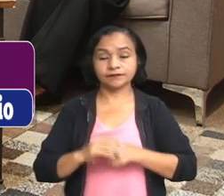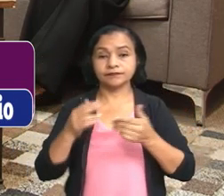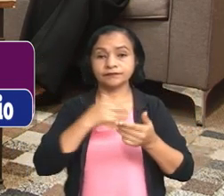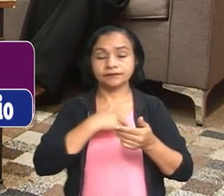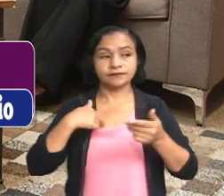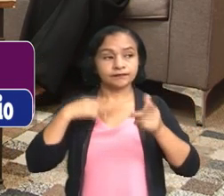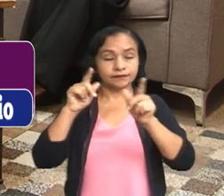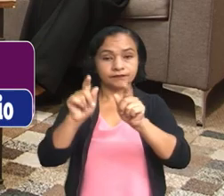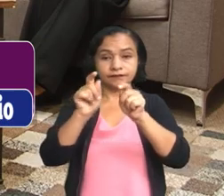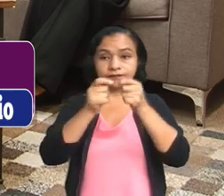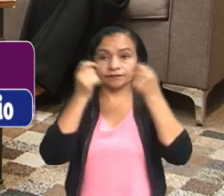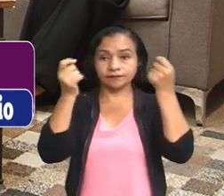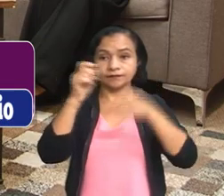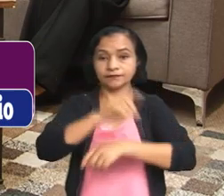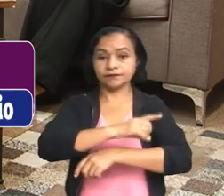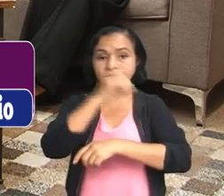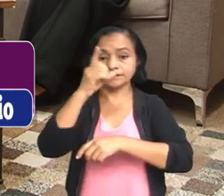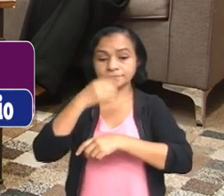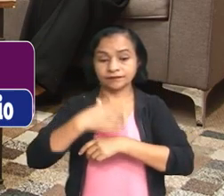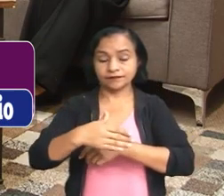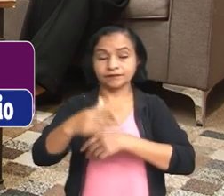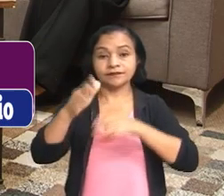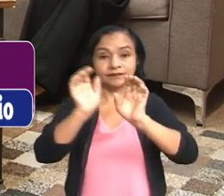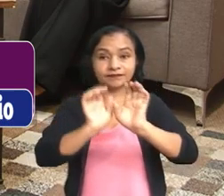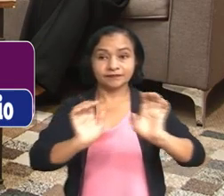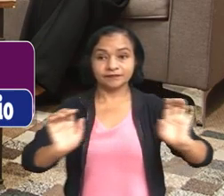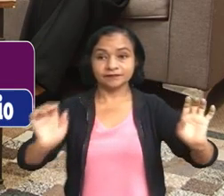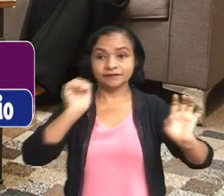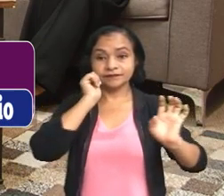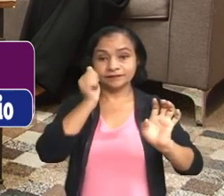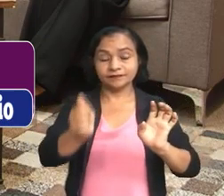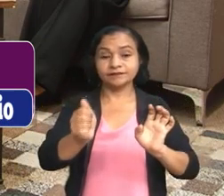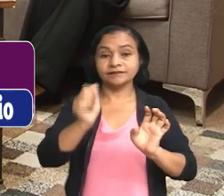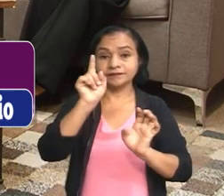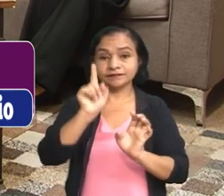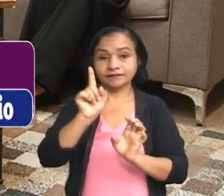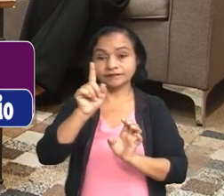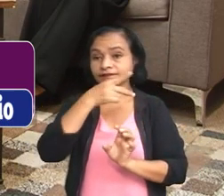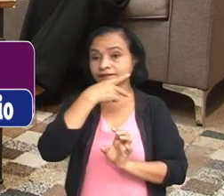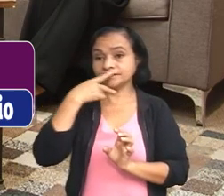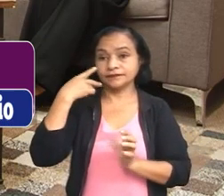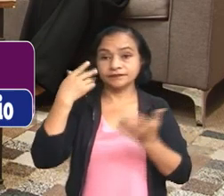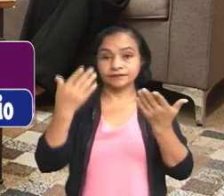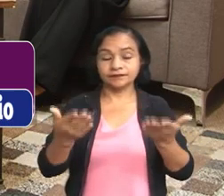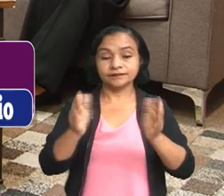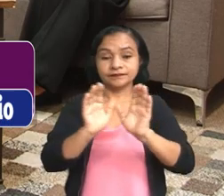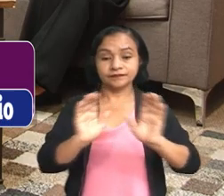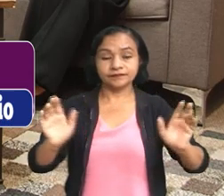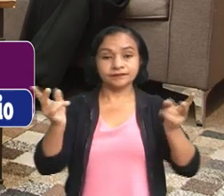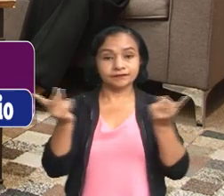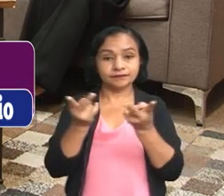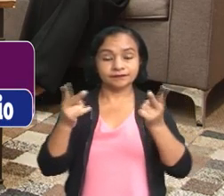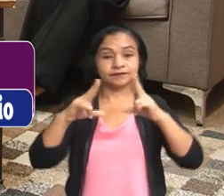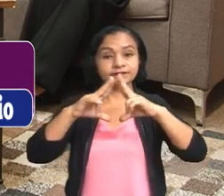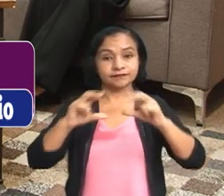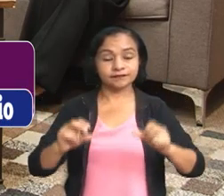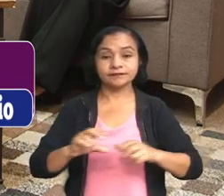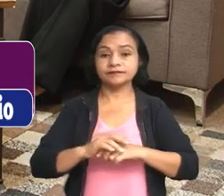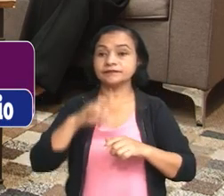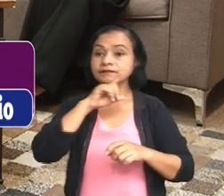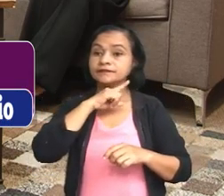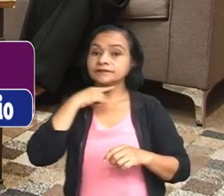celebración del Día Internacional del Niño y de los niños y las niñas, en especial a nuestra niñez nicaragüense. Efectivamente,